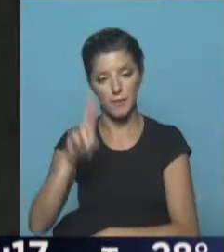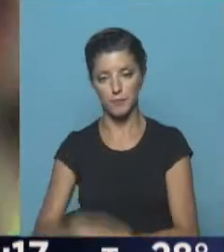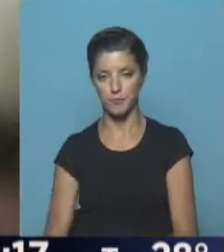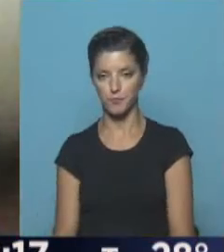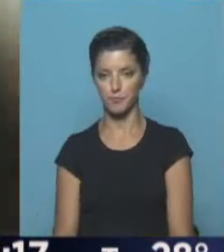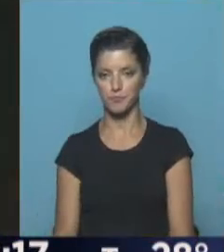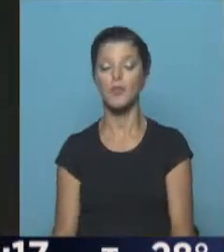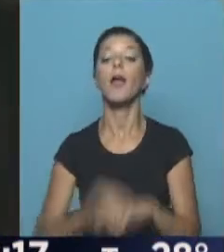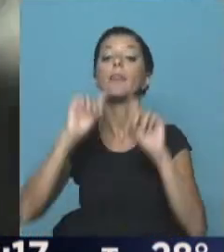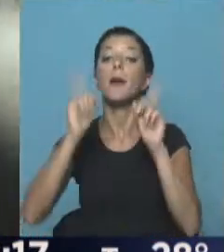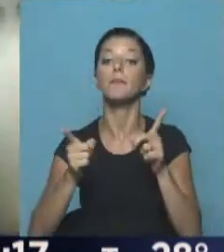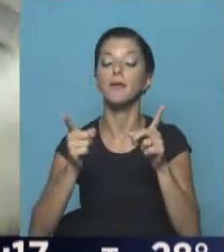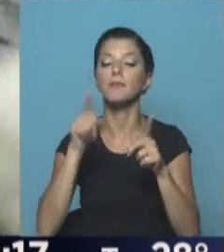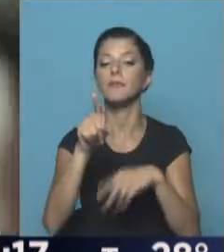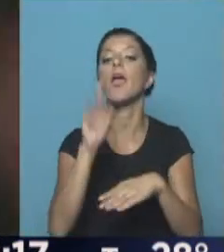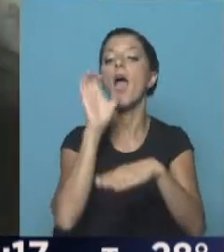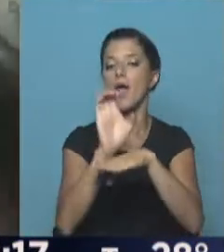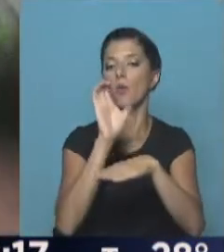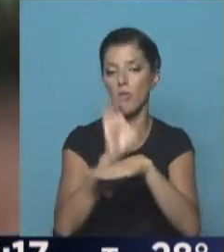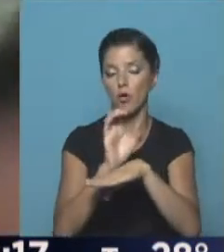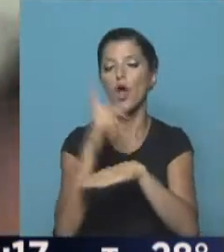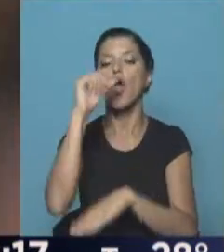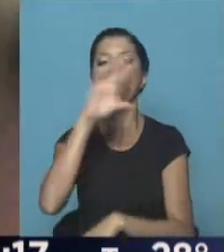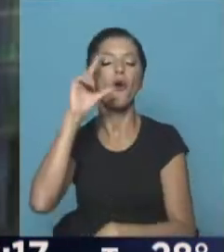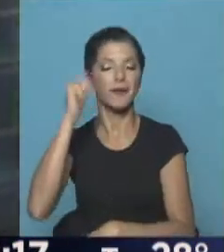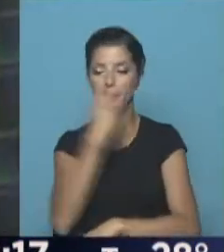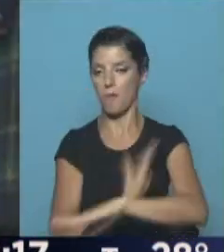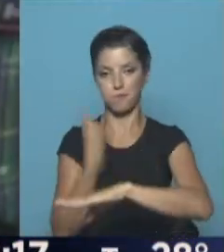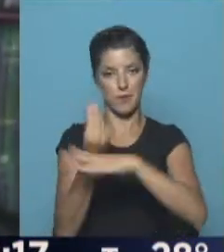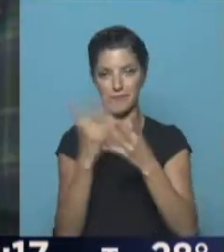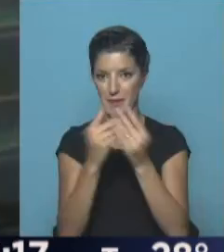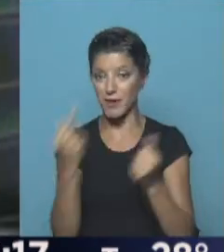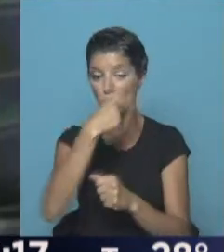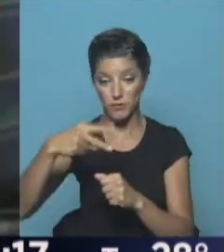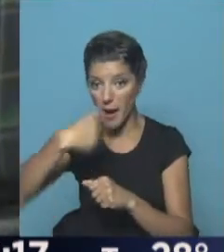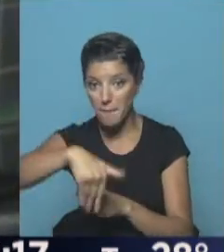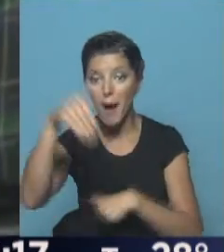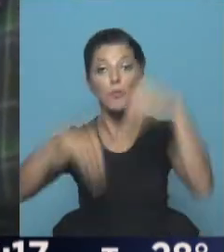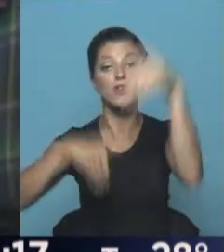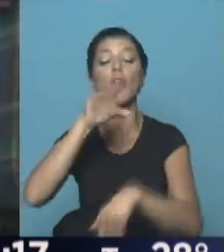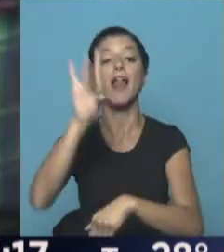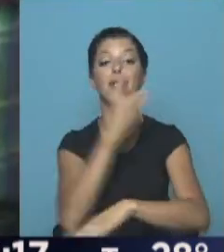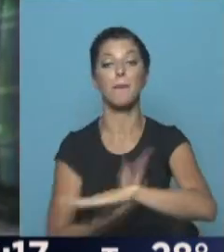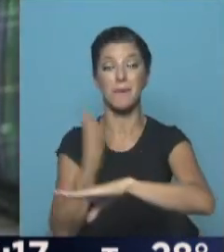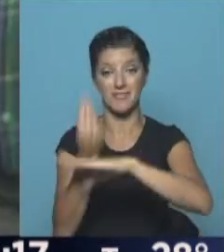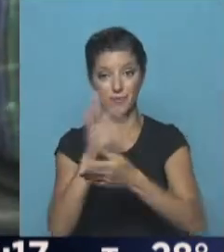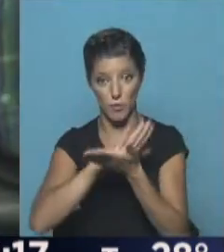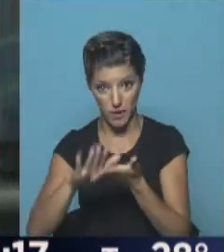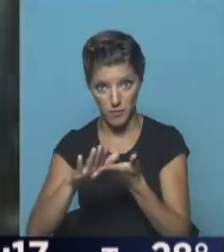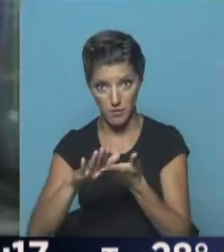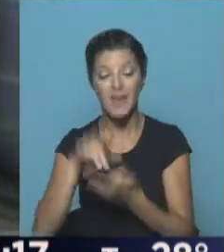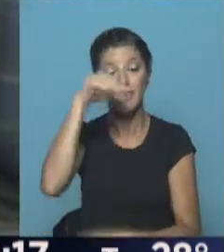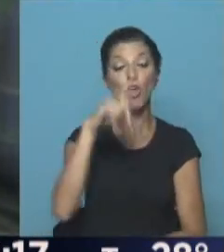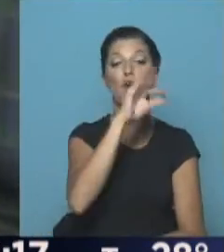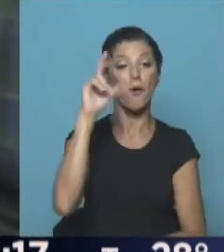ecuador es sin correa en dos semanas el país sudamericano vota al nuevo presidente y comienza la cuenta regresiva para el